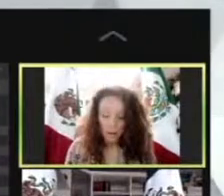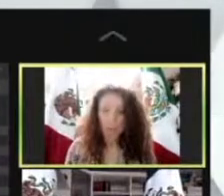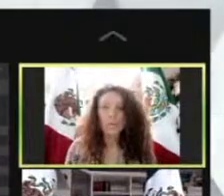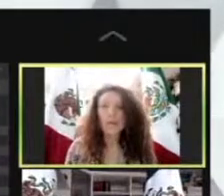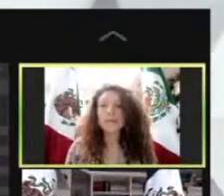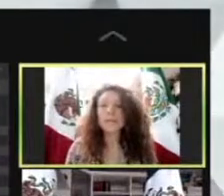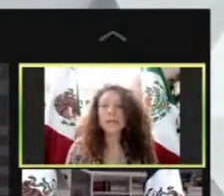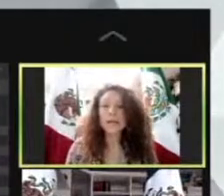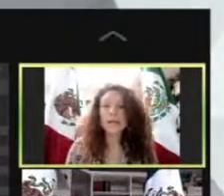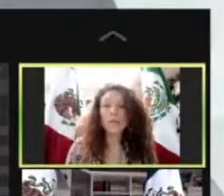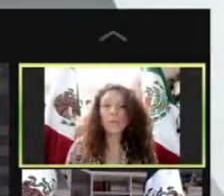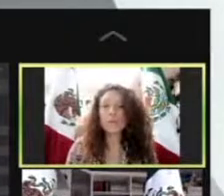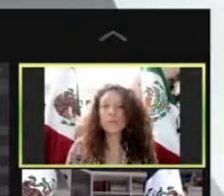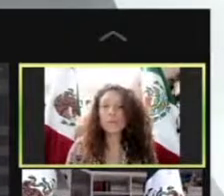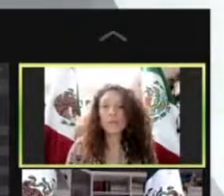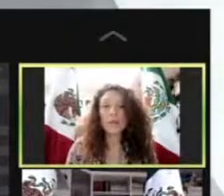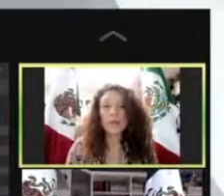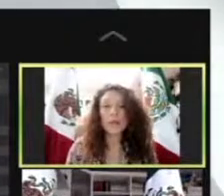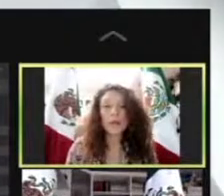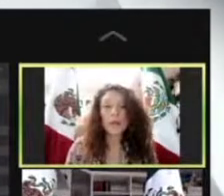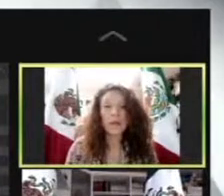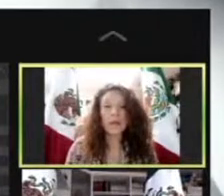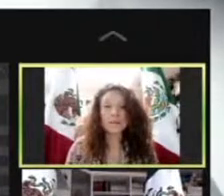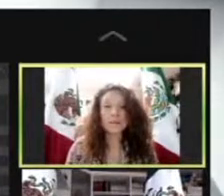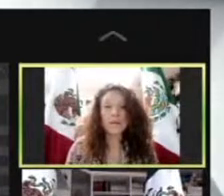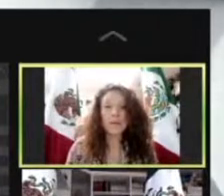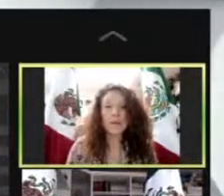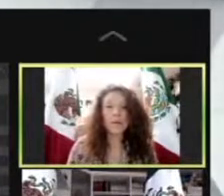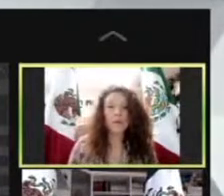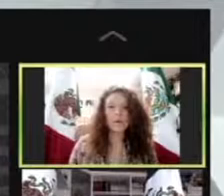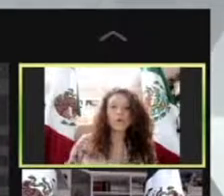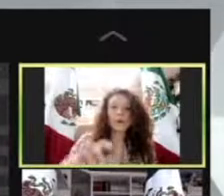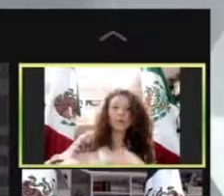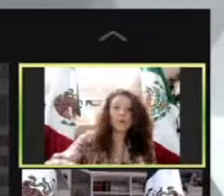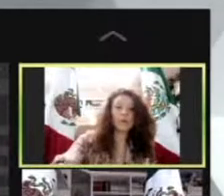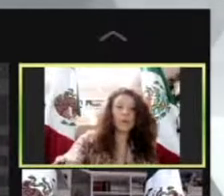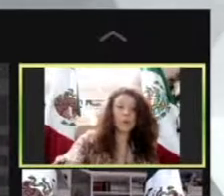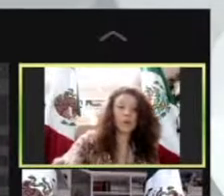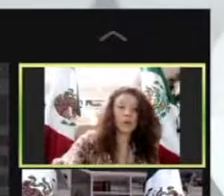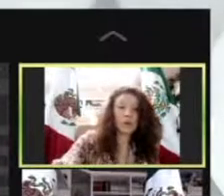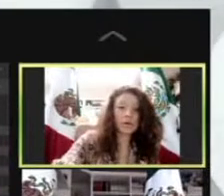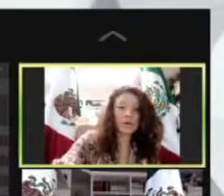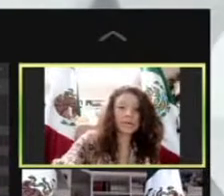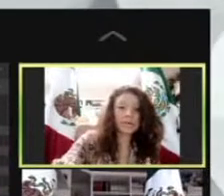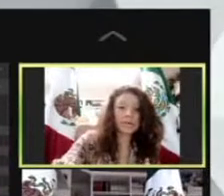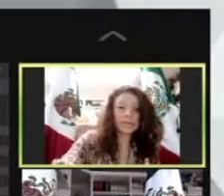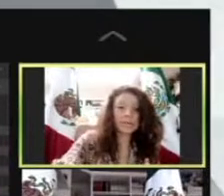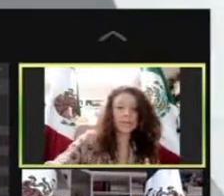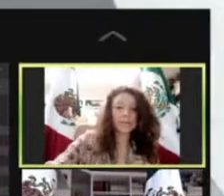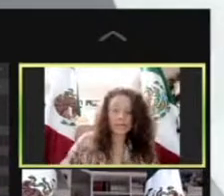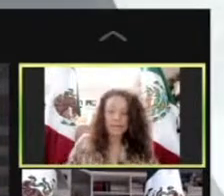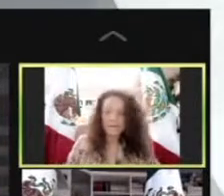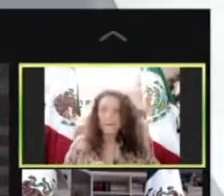bien, cerraríamos el sistema de viva voz para emitir voto. Gracias.